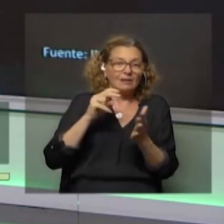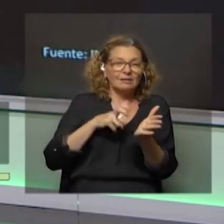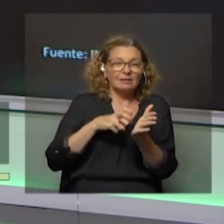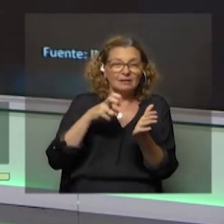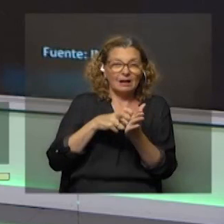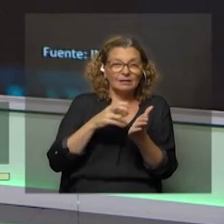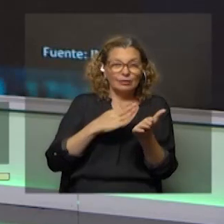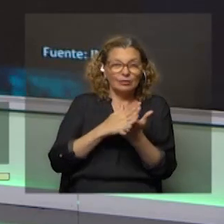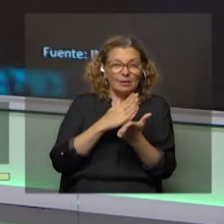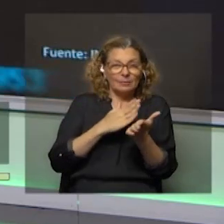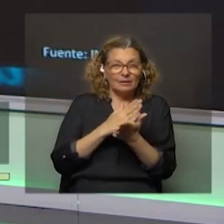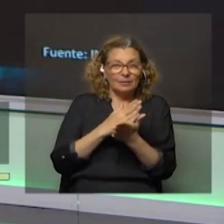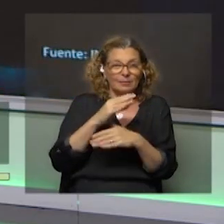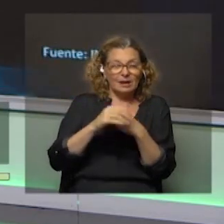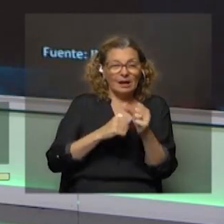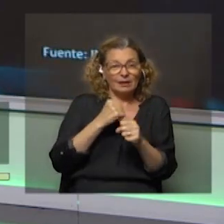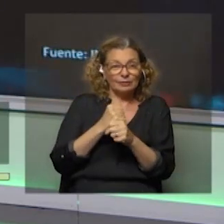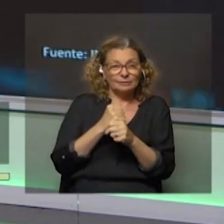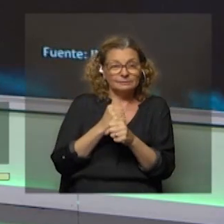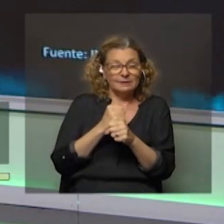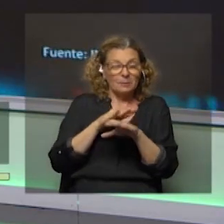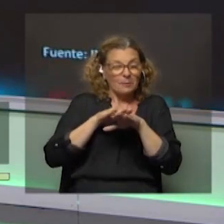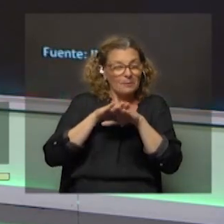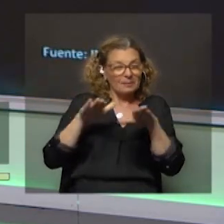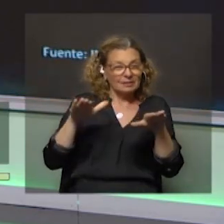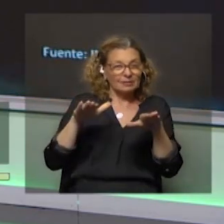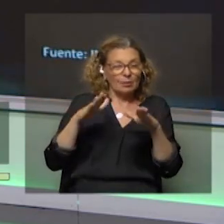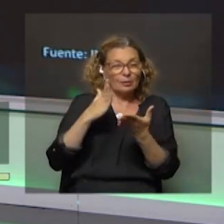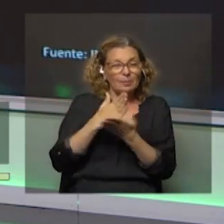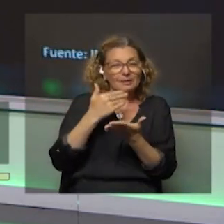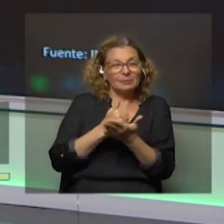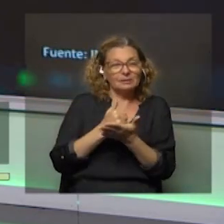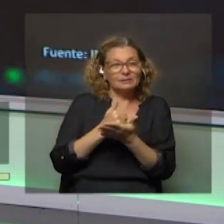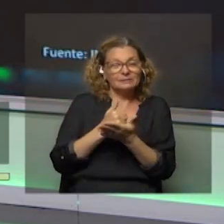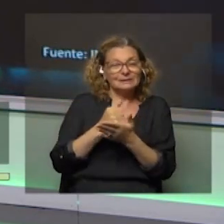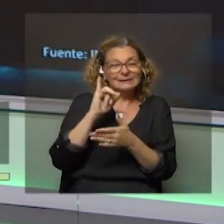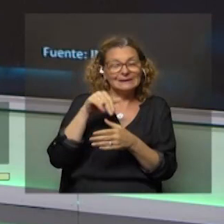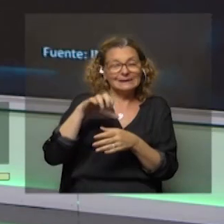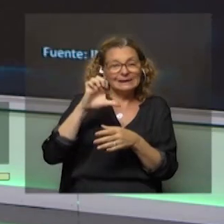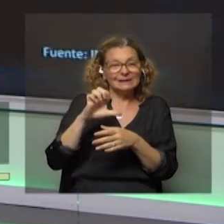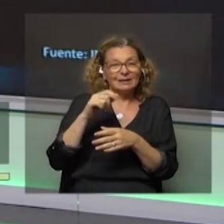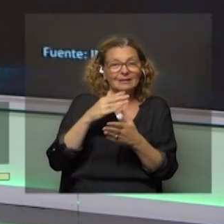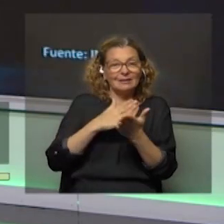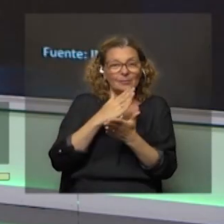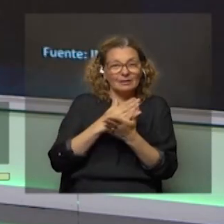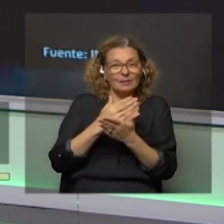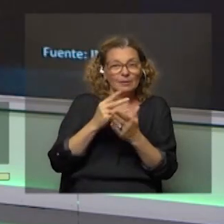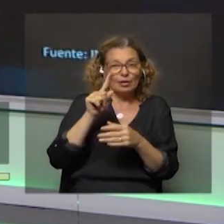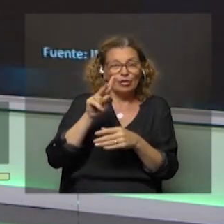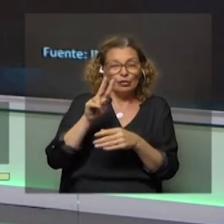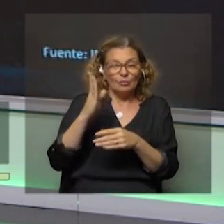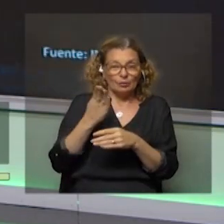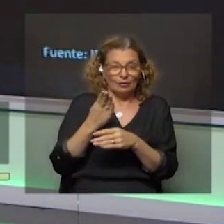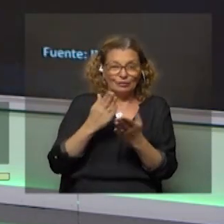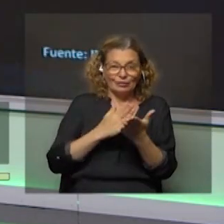sí siempre a lo que va del año desde que tenemos la medición por departamentos por parte del INE siempre se ha mantenido por encima del 12%